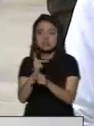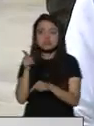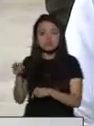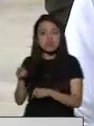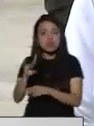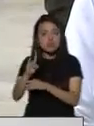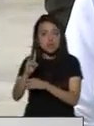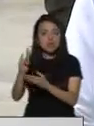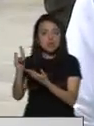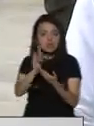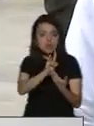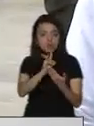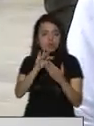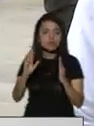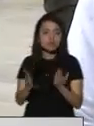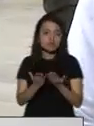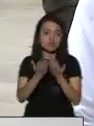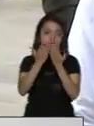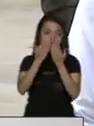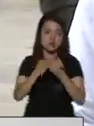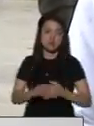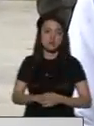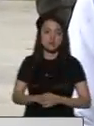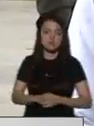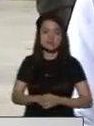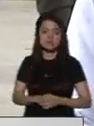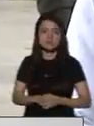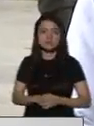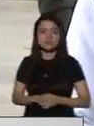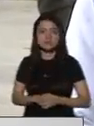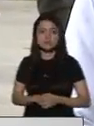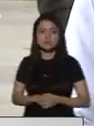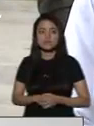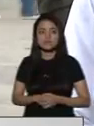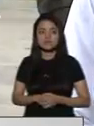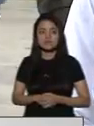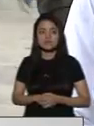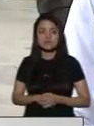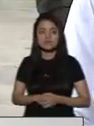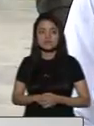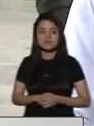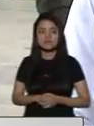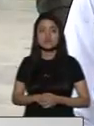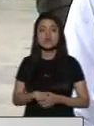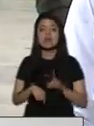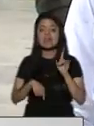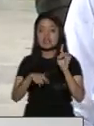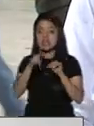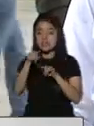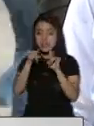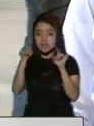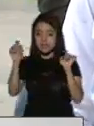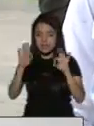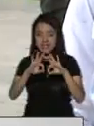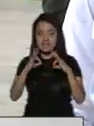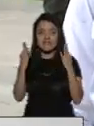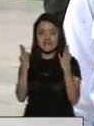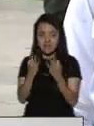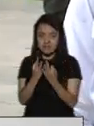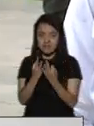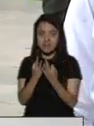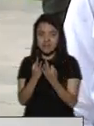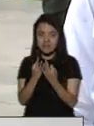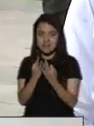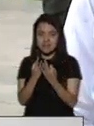4 adoptantes hay uno de nuestros guías que van a garantizar que en uso de buen retiro estos